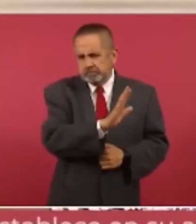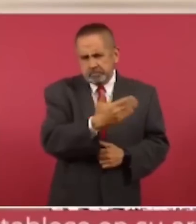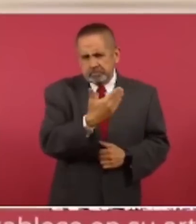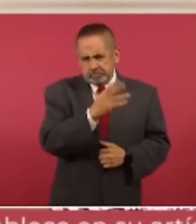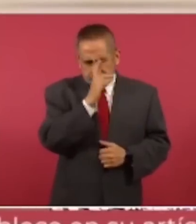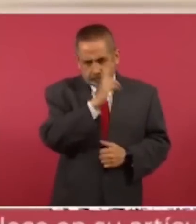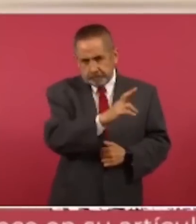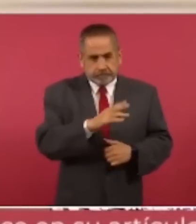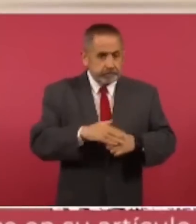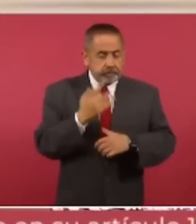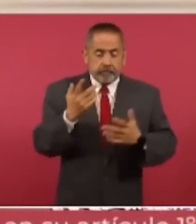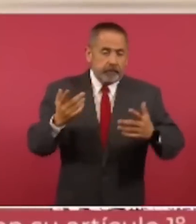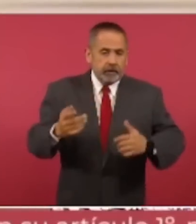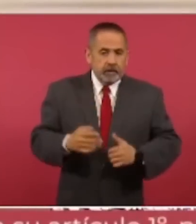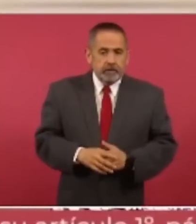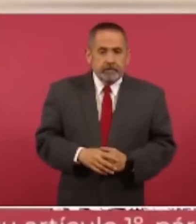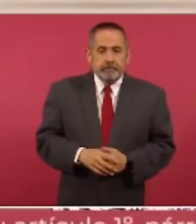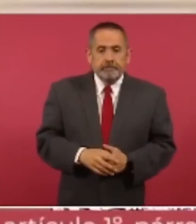porque